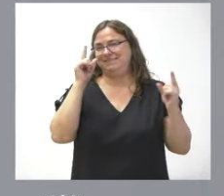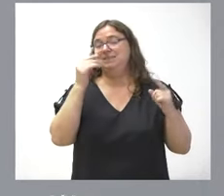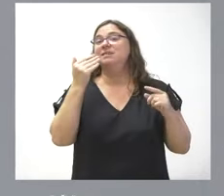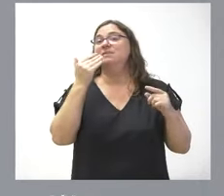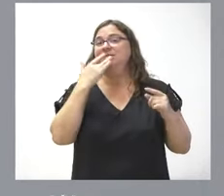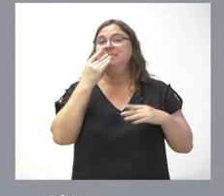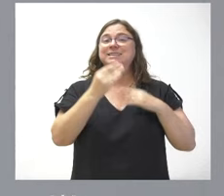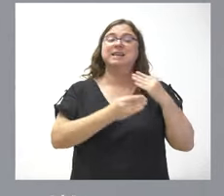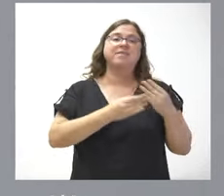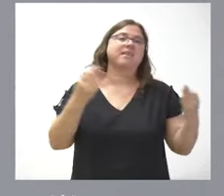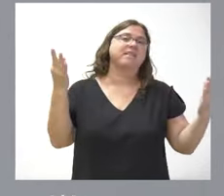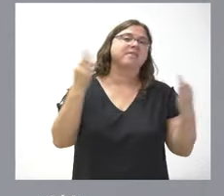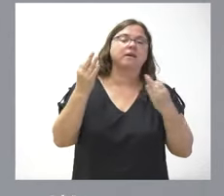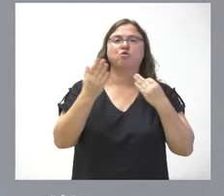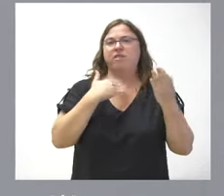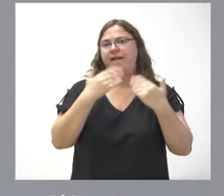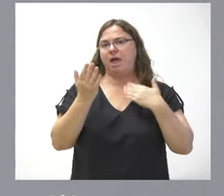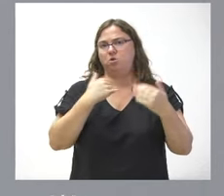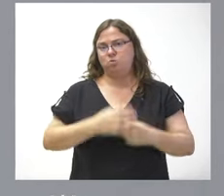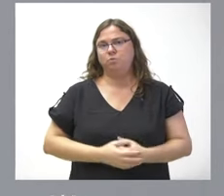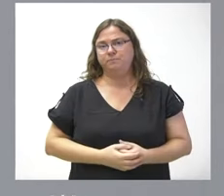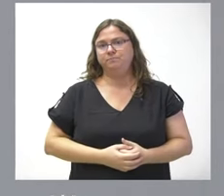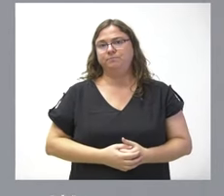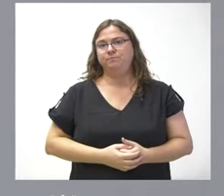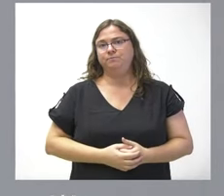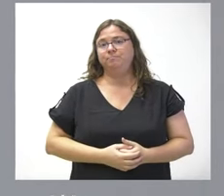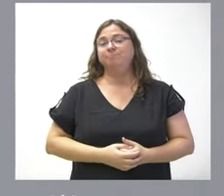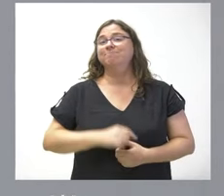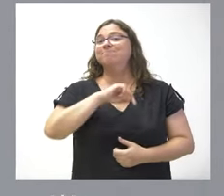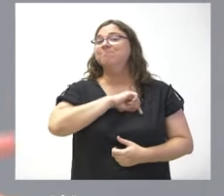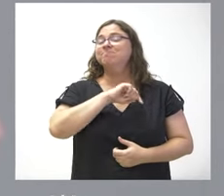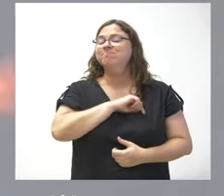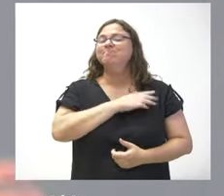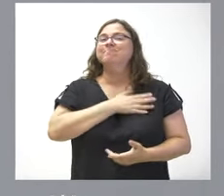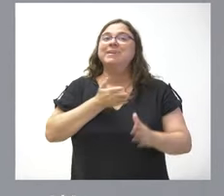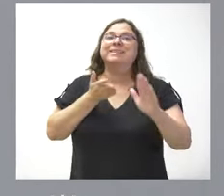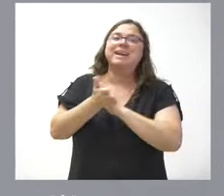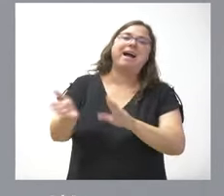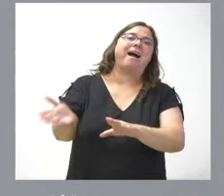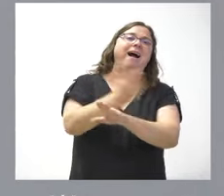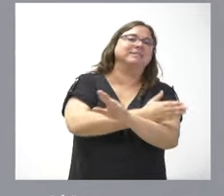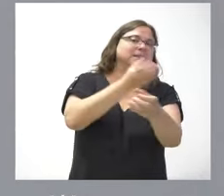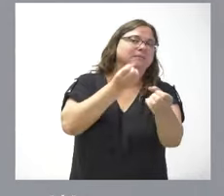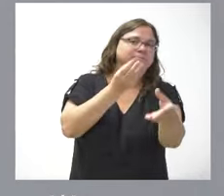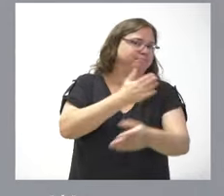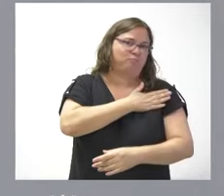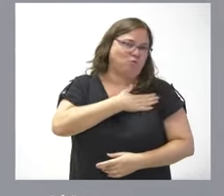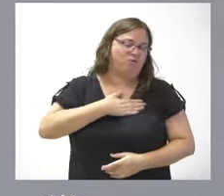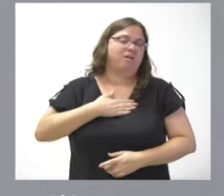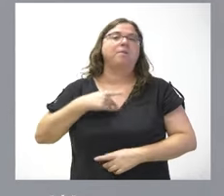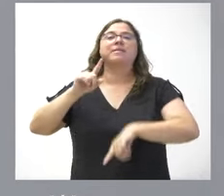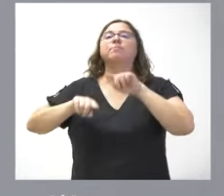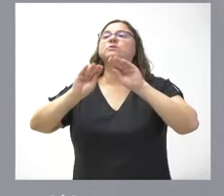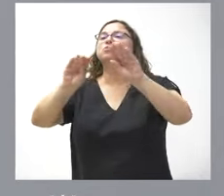así tendremos que dialogar y no quiero yo anticipar cuál pueda ser la posición o las exigencias del